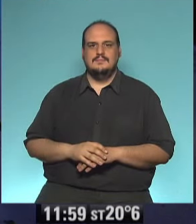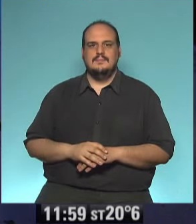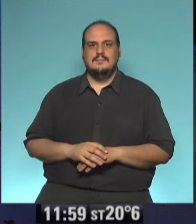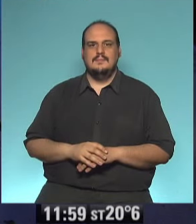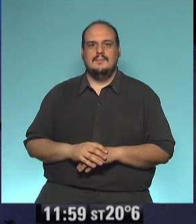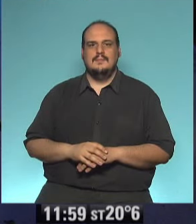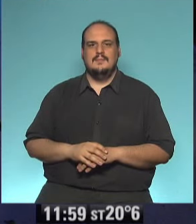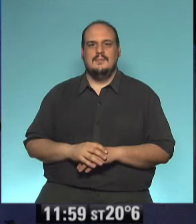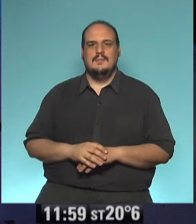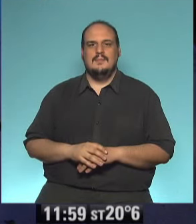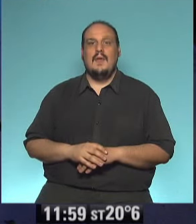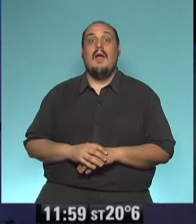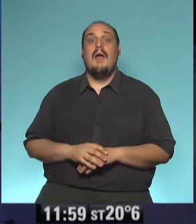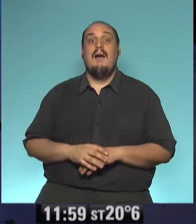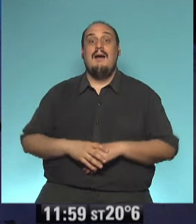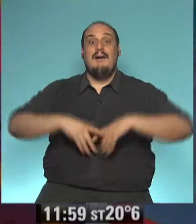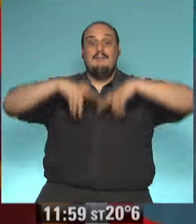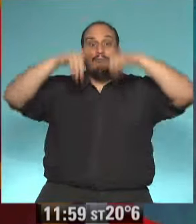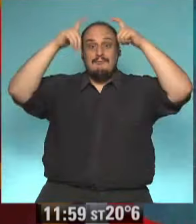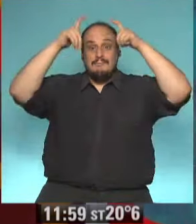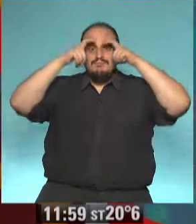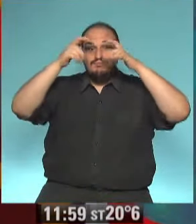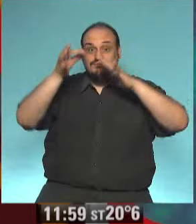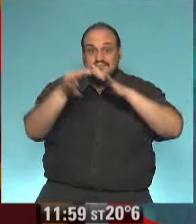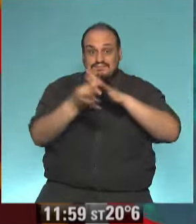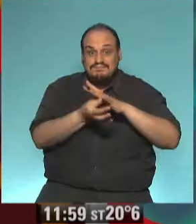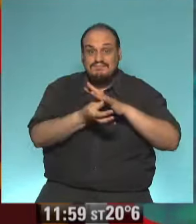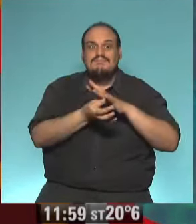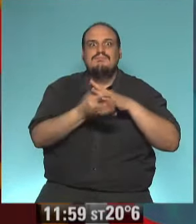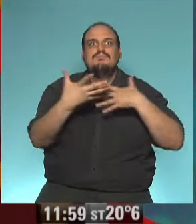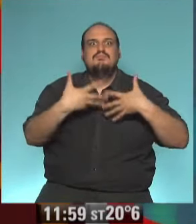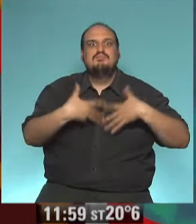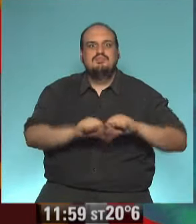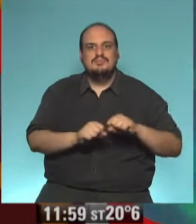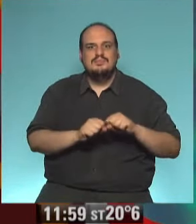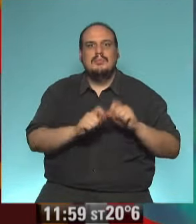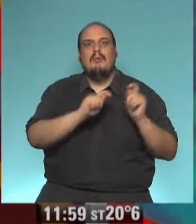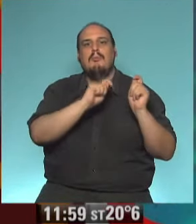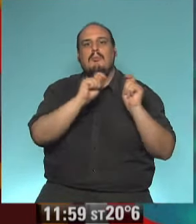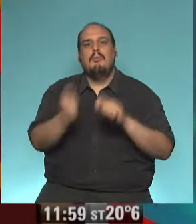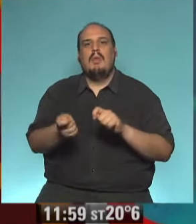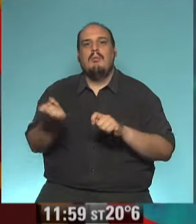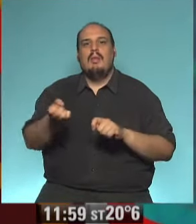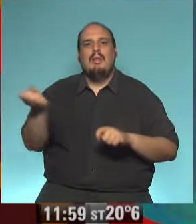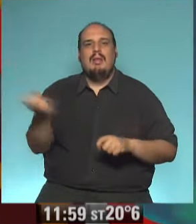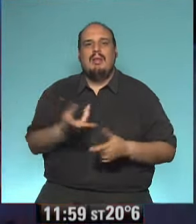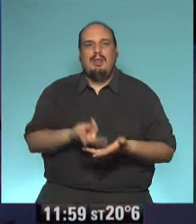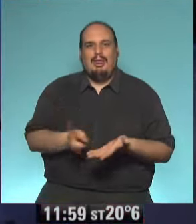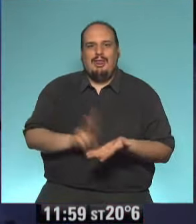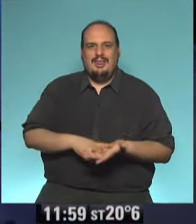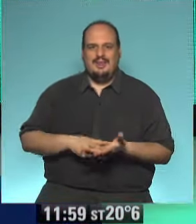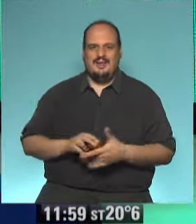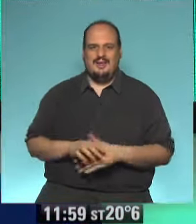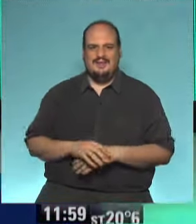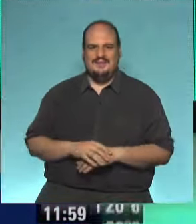perfecto. Una dosis de chámame. ¡Ay, mira! ¡Encontraste el anillo perdido del rey! ¡Te premia y volvés a tirar el dado!